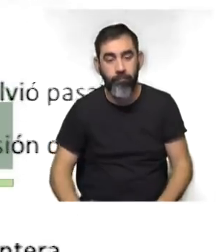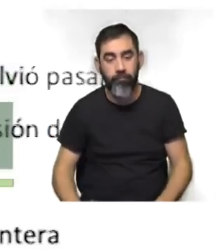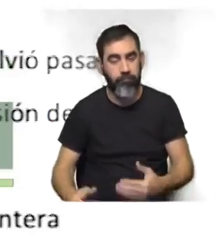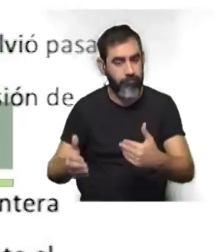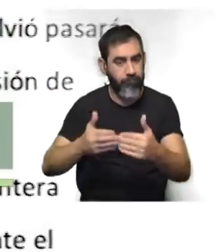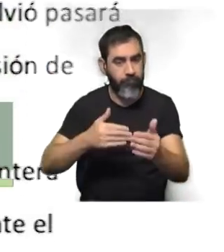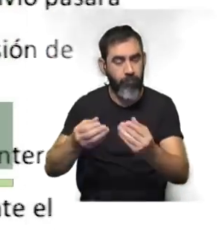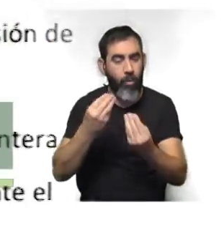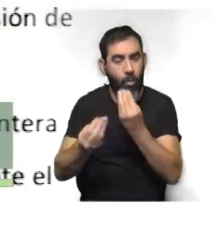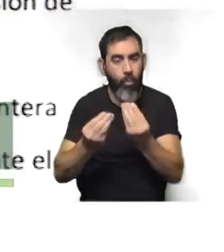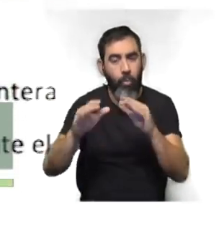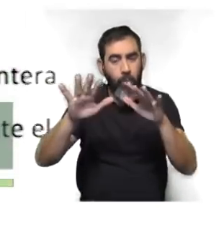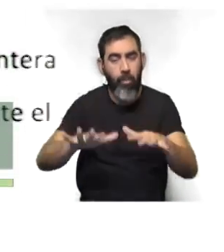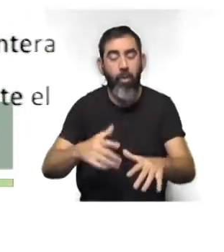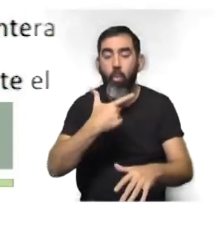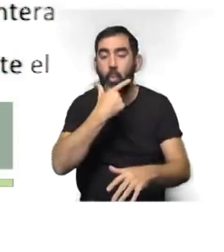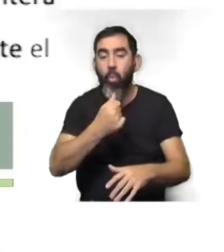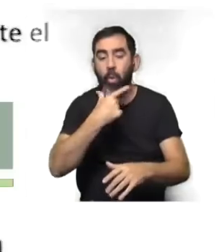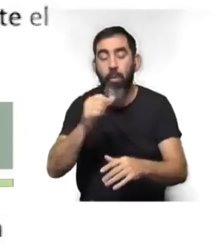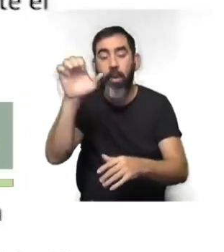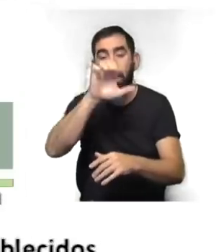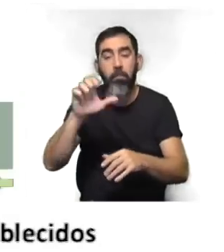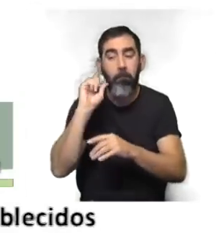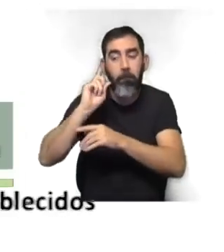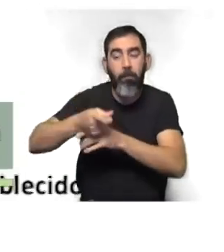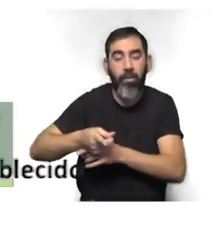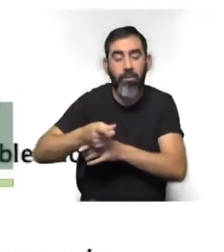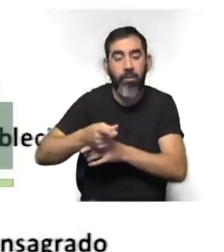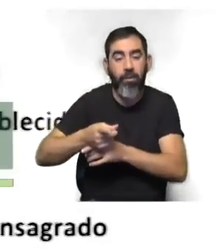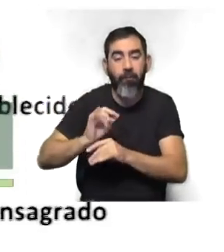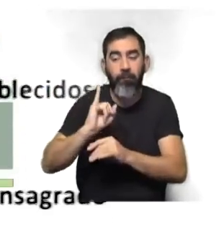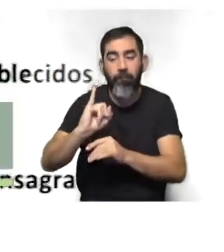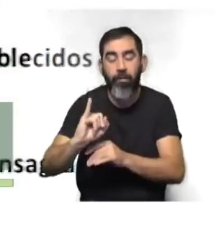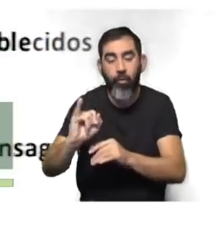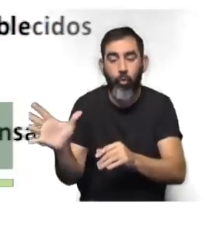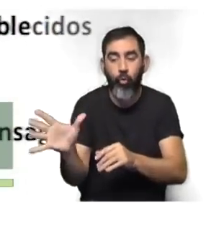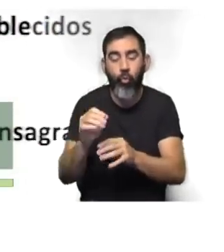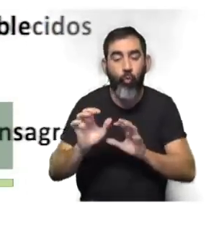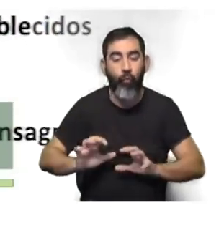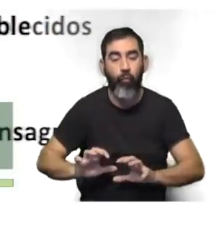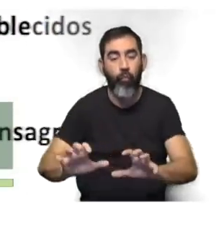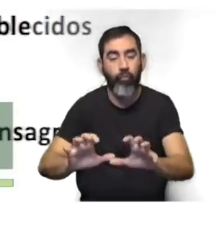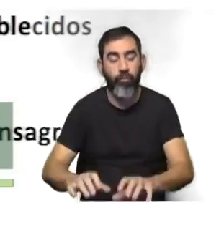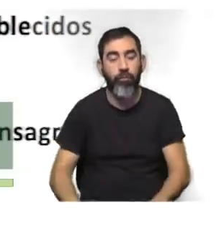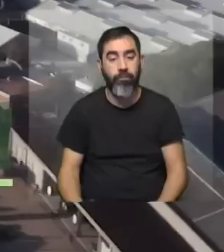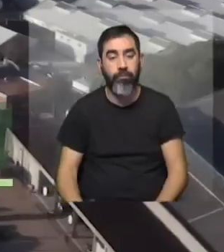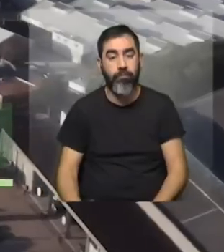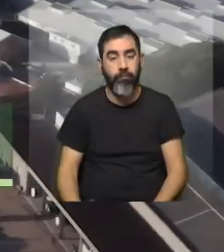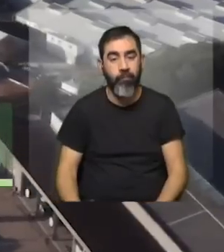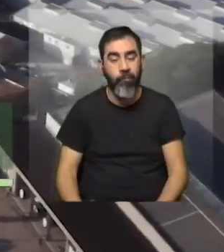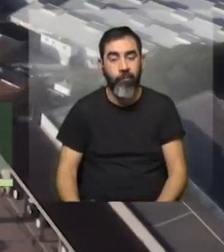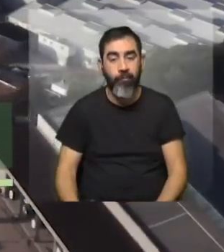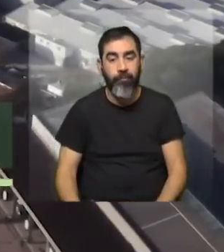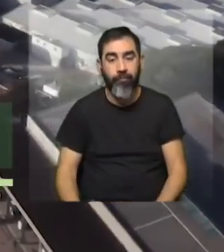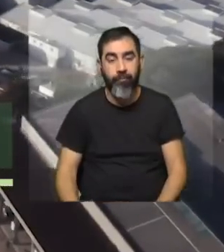independientemente de cómo se realiza el paro del jueves la empresa decidió pasar a turno fijo a todos los operadores de la refinería en este